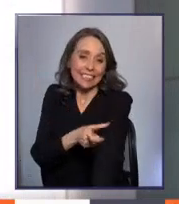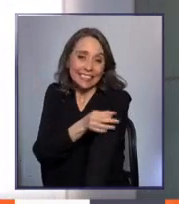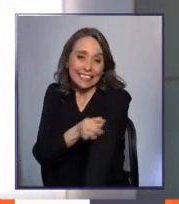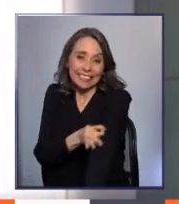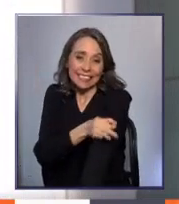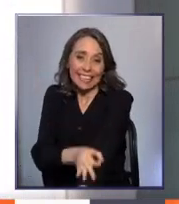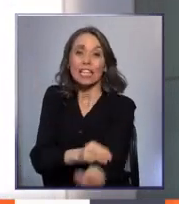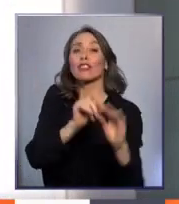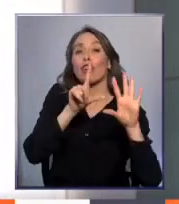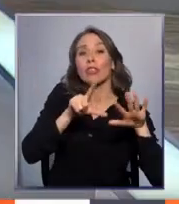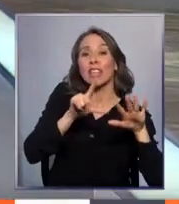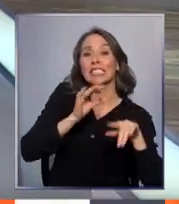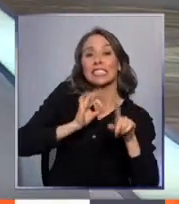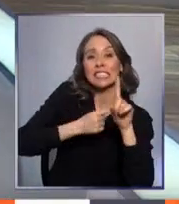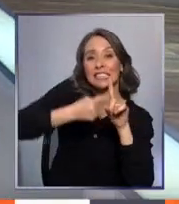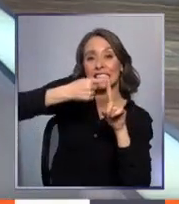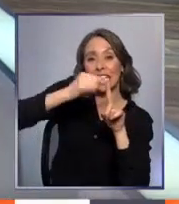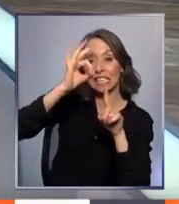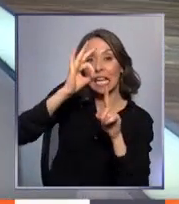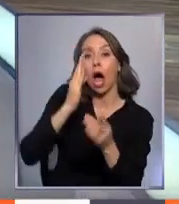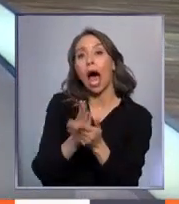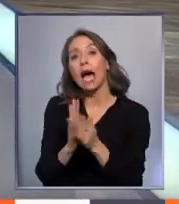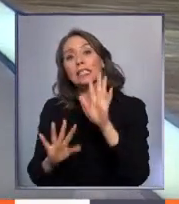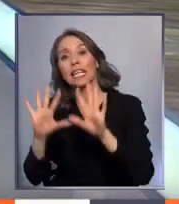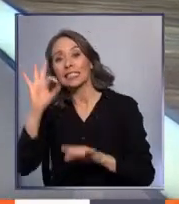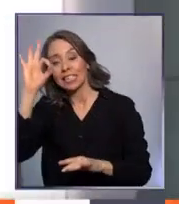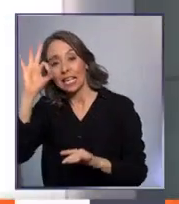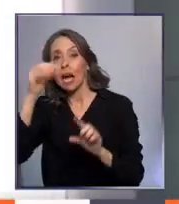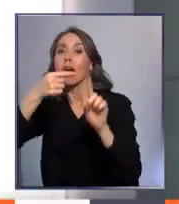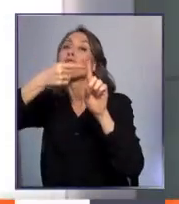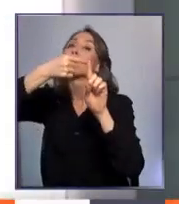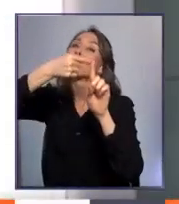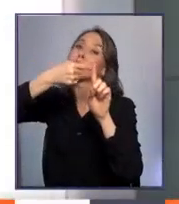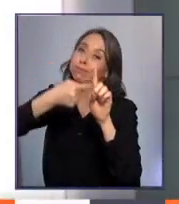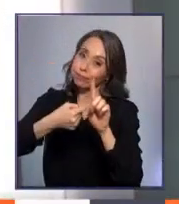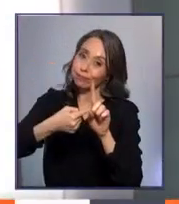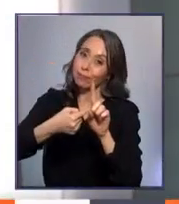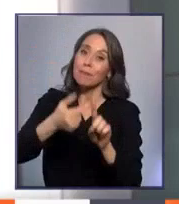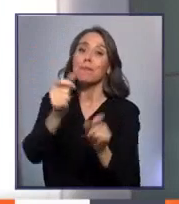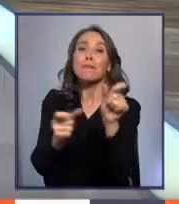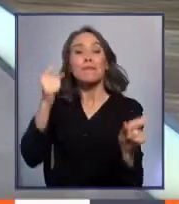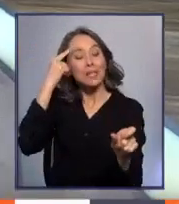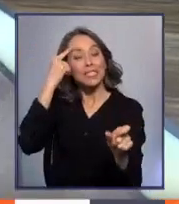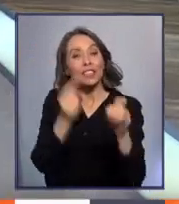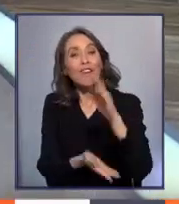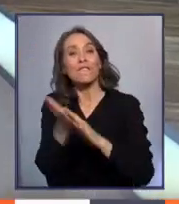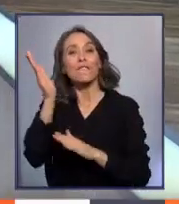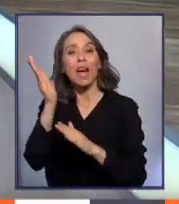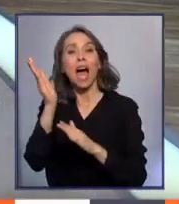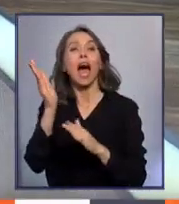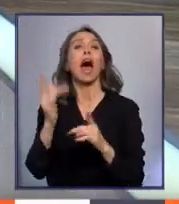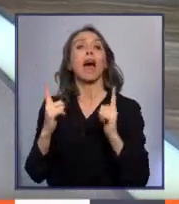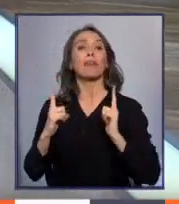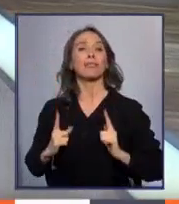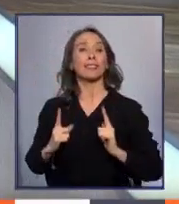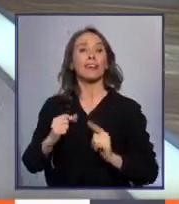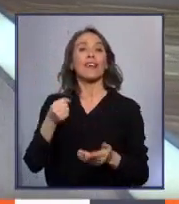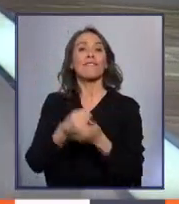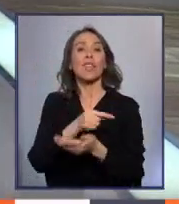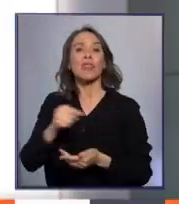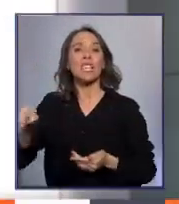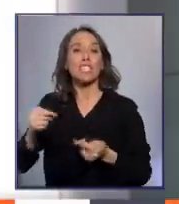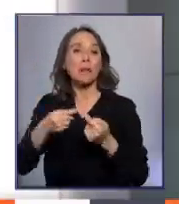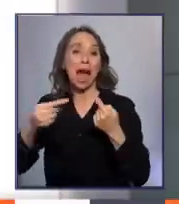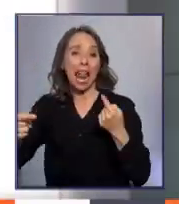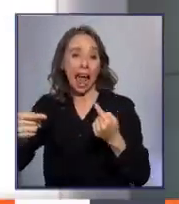entre los 17 y los 15 grados. Así que comienzan a bajar las temperaturas, sobre todo para quienes se van a ir a la costa este fin de semana largo, que se pueden ir